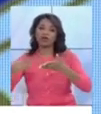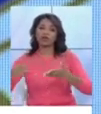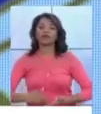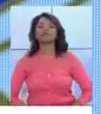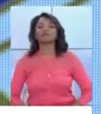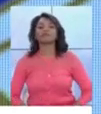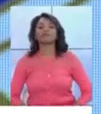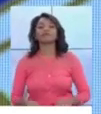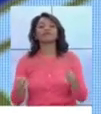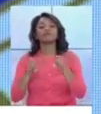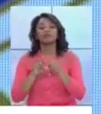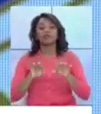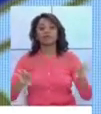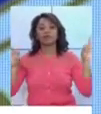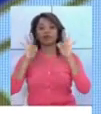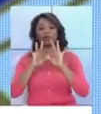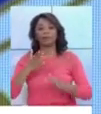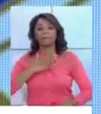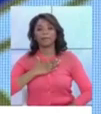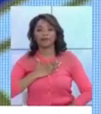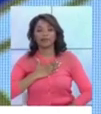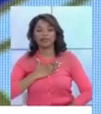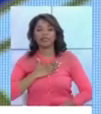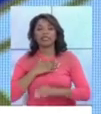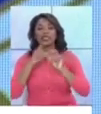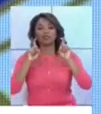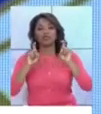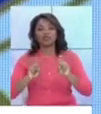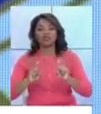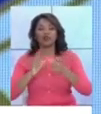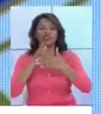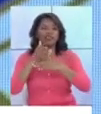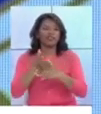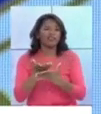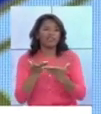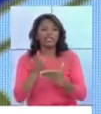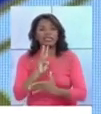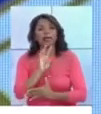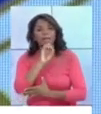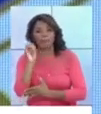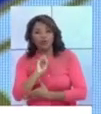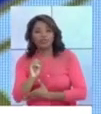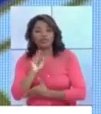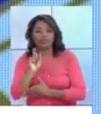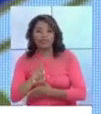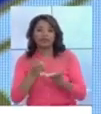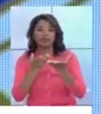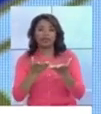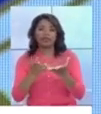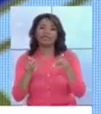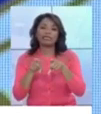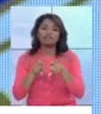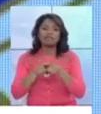también de suma importancia para mí es la calidad de la educación a través de la inversión del 6% y por supuesto que